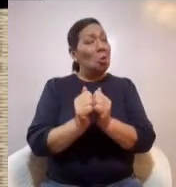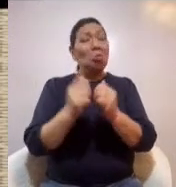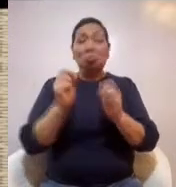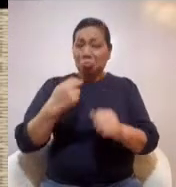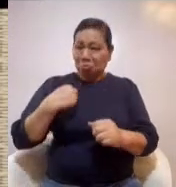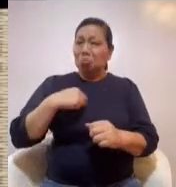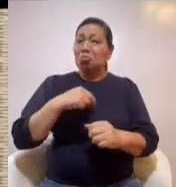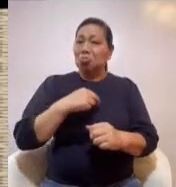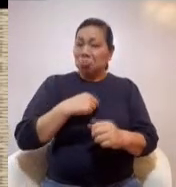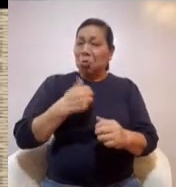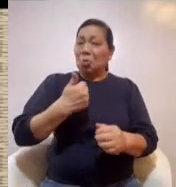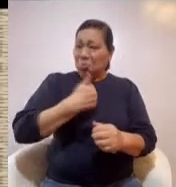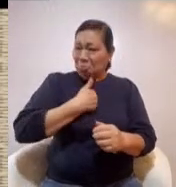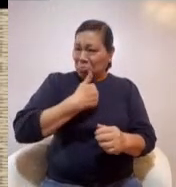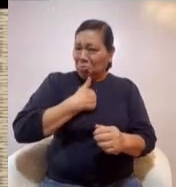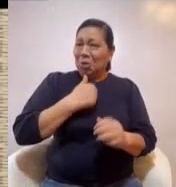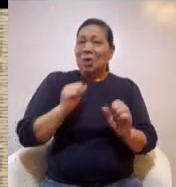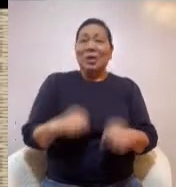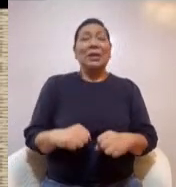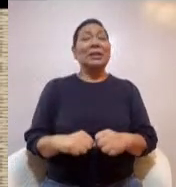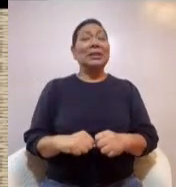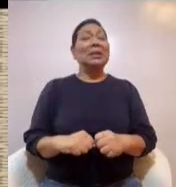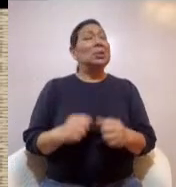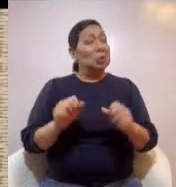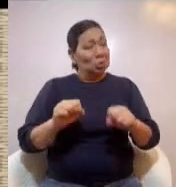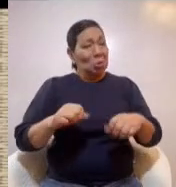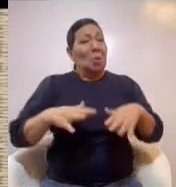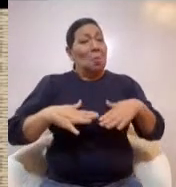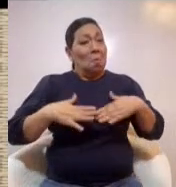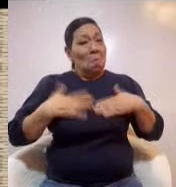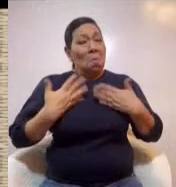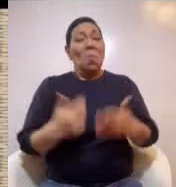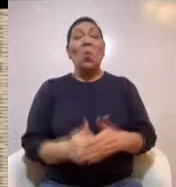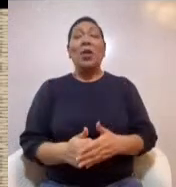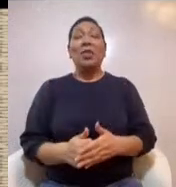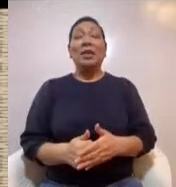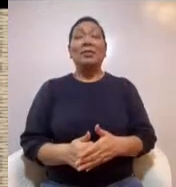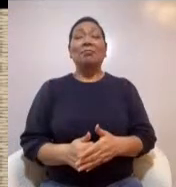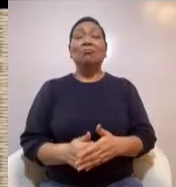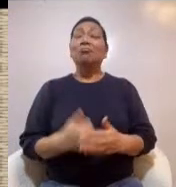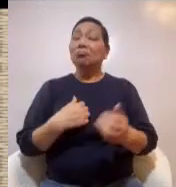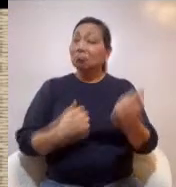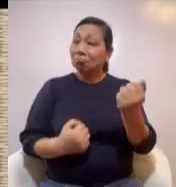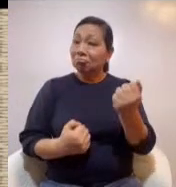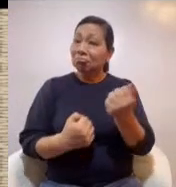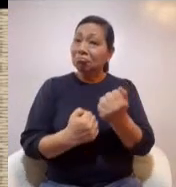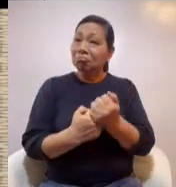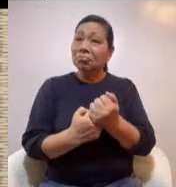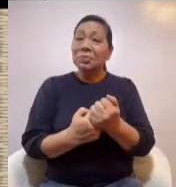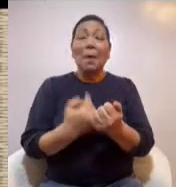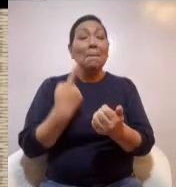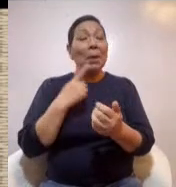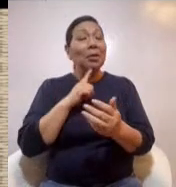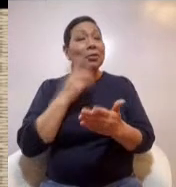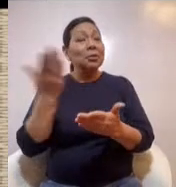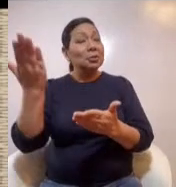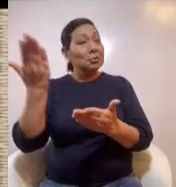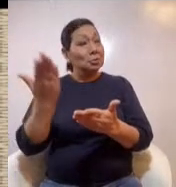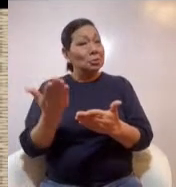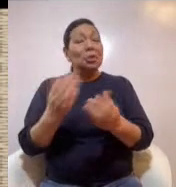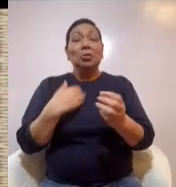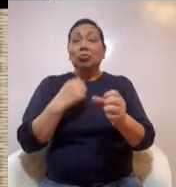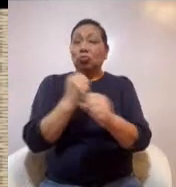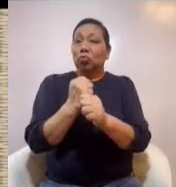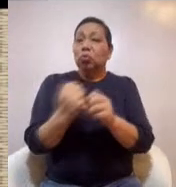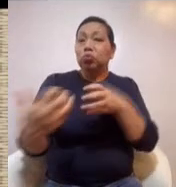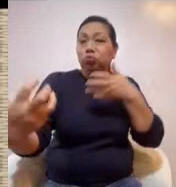favor, cuenten con nosotras, cuenten conmigo. Yo en lo que pueda y pueda colaborar, y no solo para estar